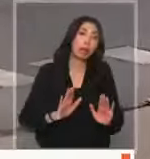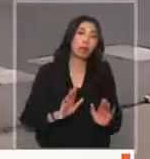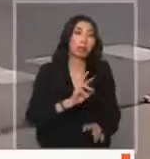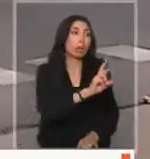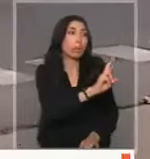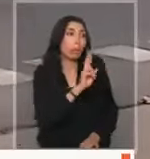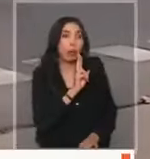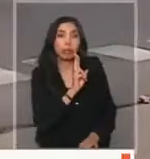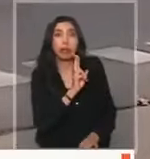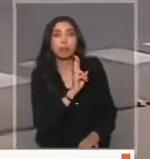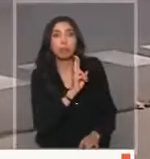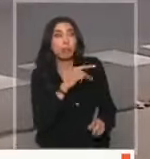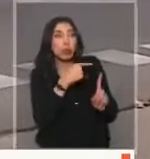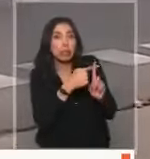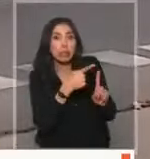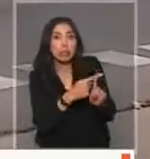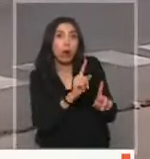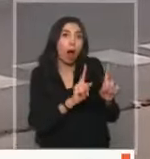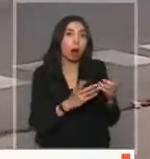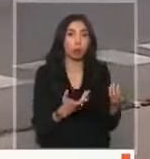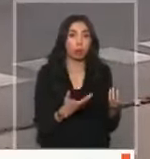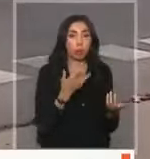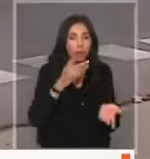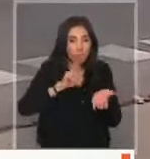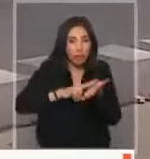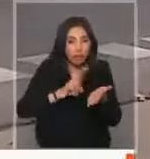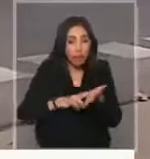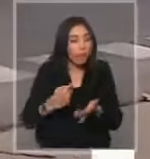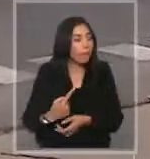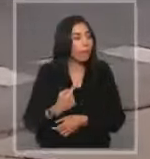respuesta positiva de parte de ellos, porque la verdad que el daño para mí